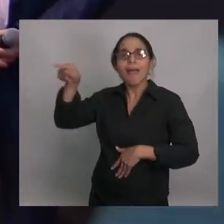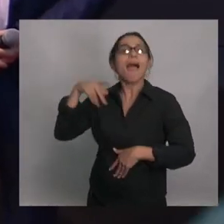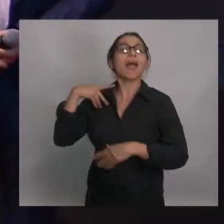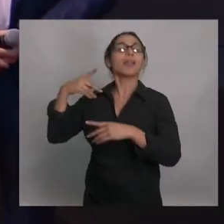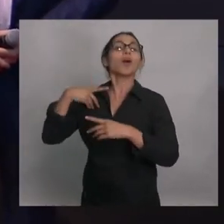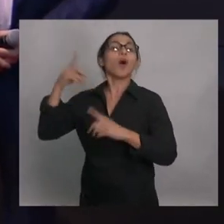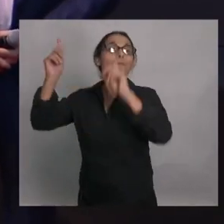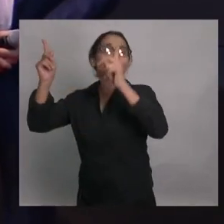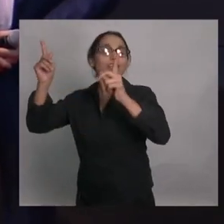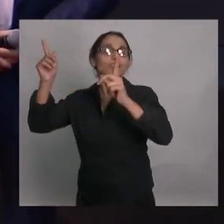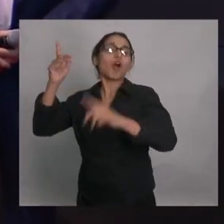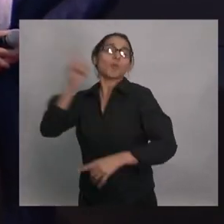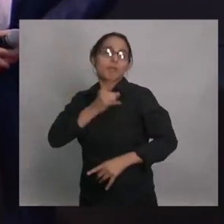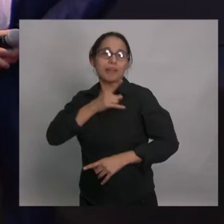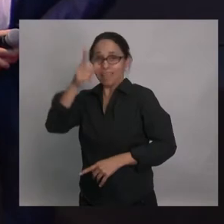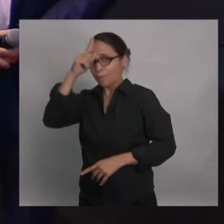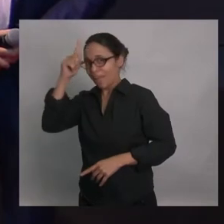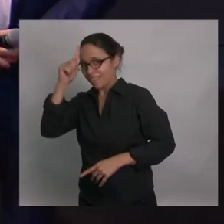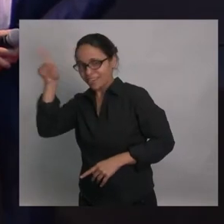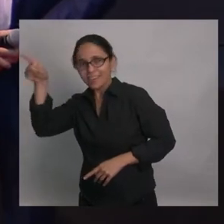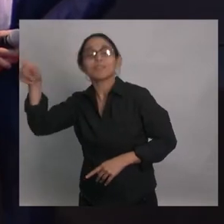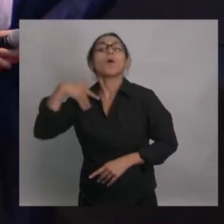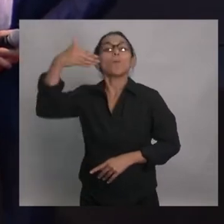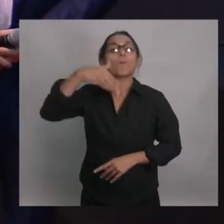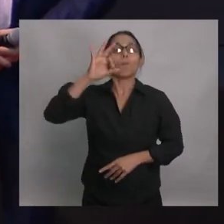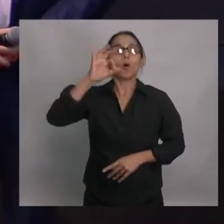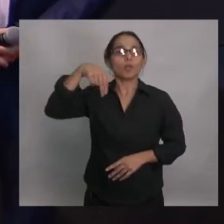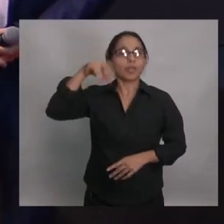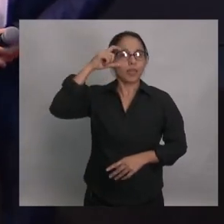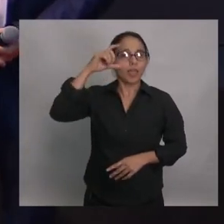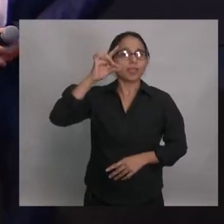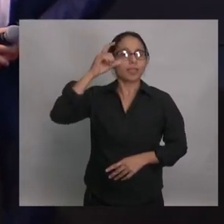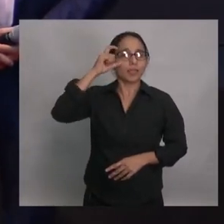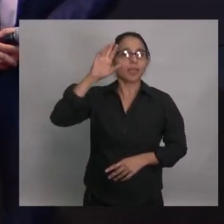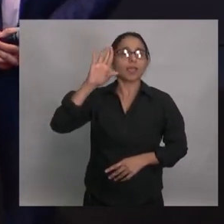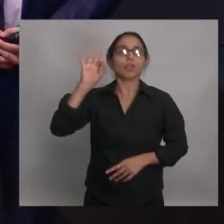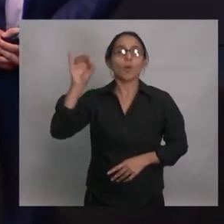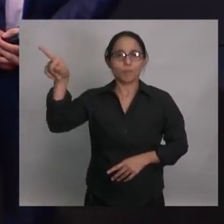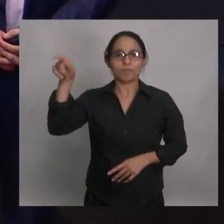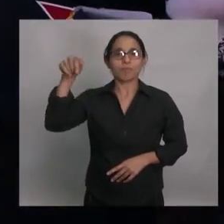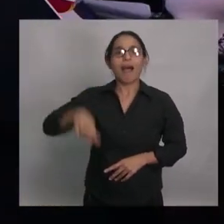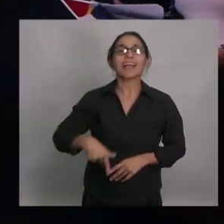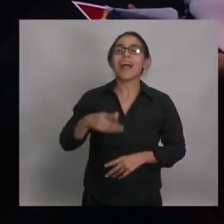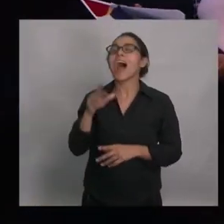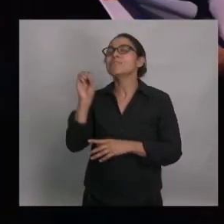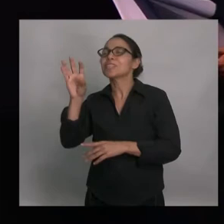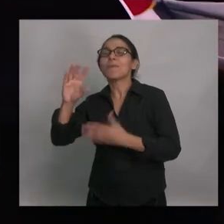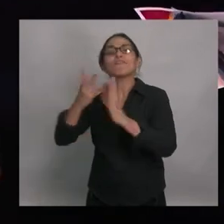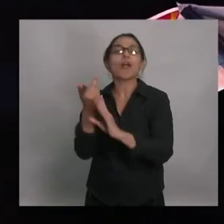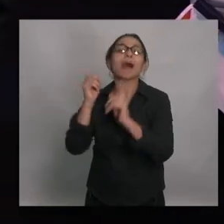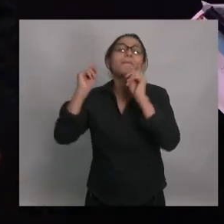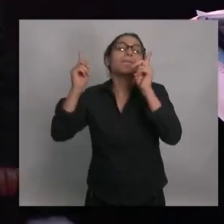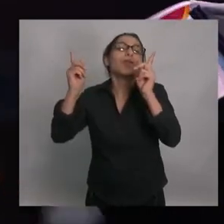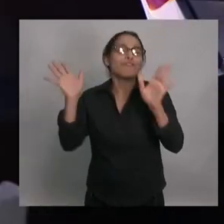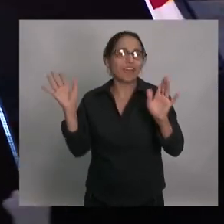de madrid juan carlos monedero y aquí le dicen profe y al profe se lo